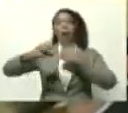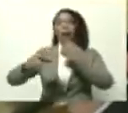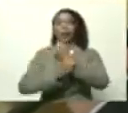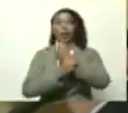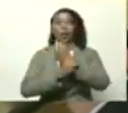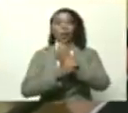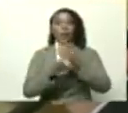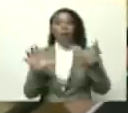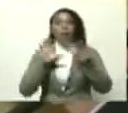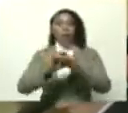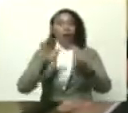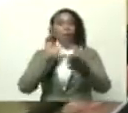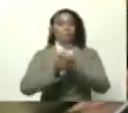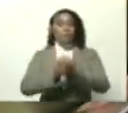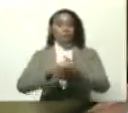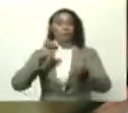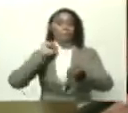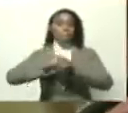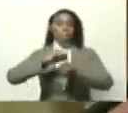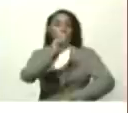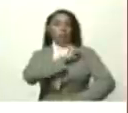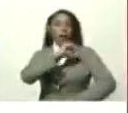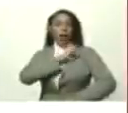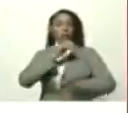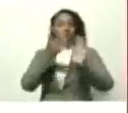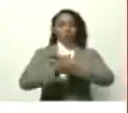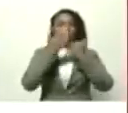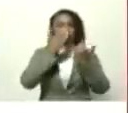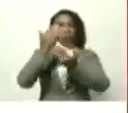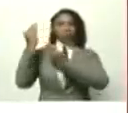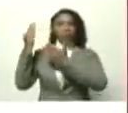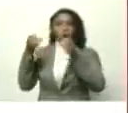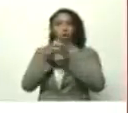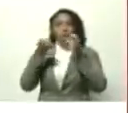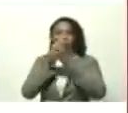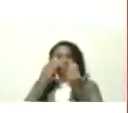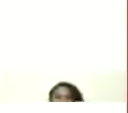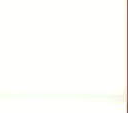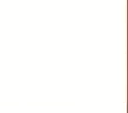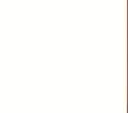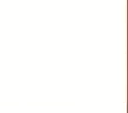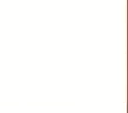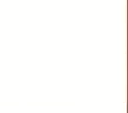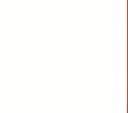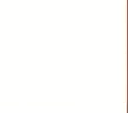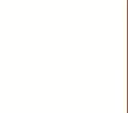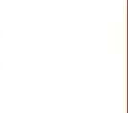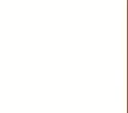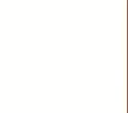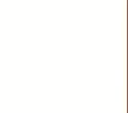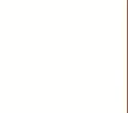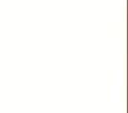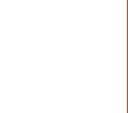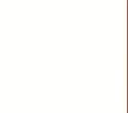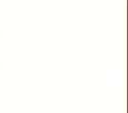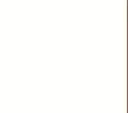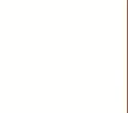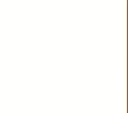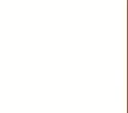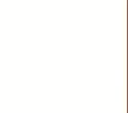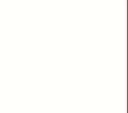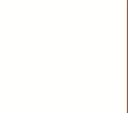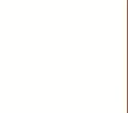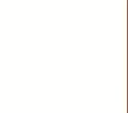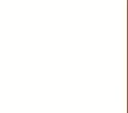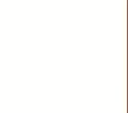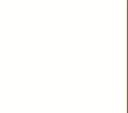con alias Brother, alias El Menor, alias Landito, alias Vaquita, de la banda Los Rastrojos, y estos fueron quienes llevaron a Guaidó